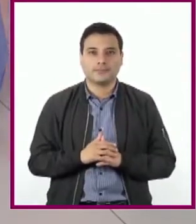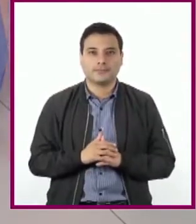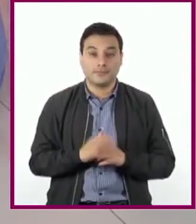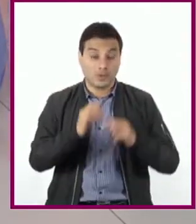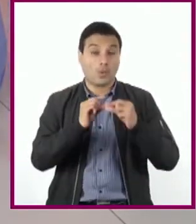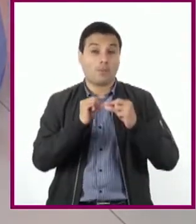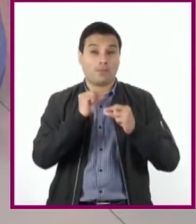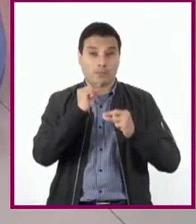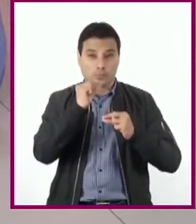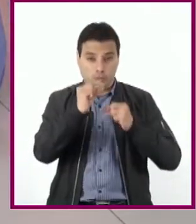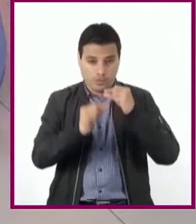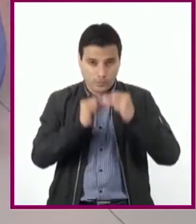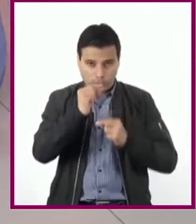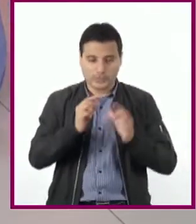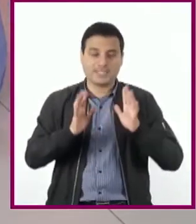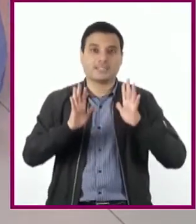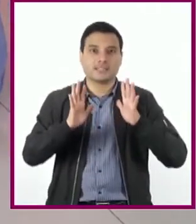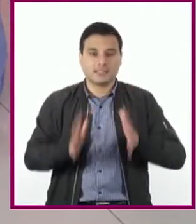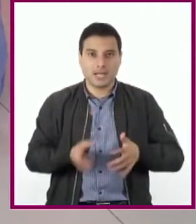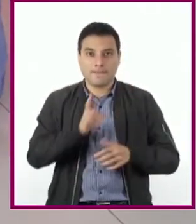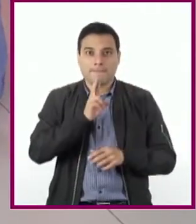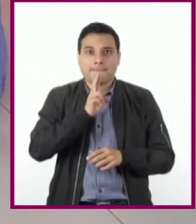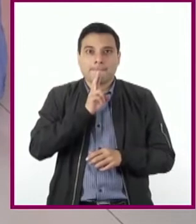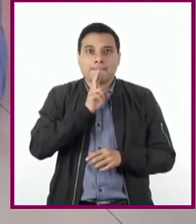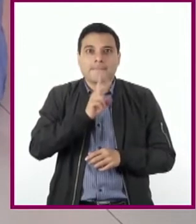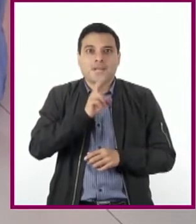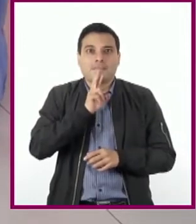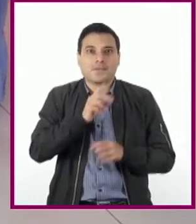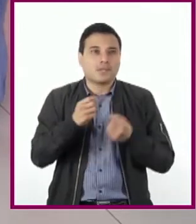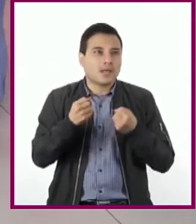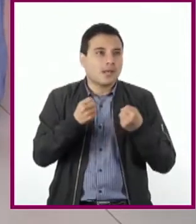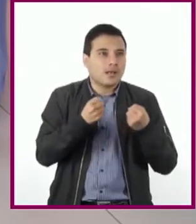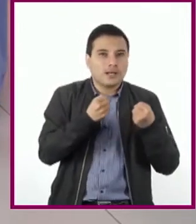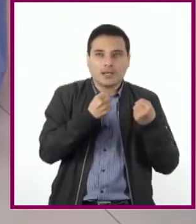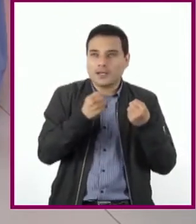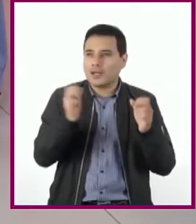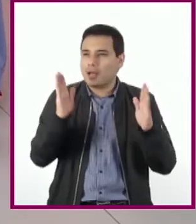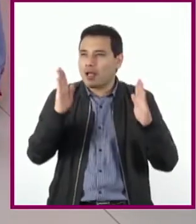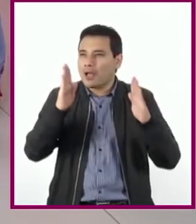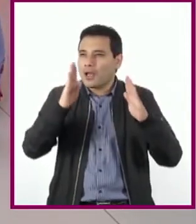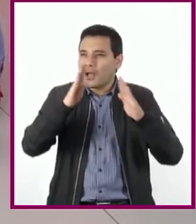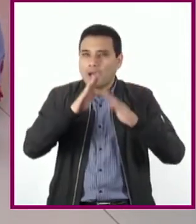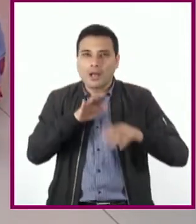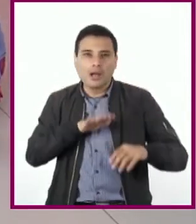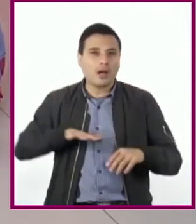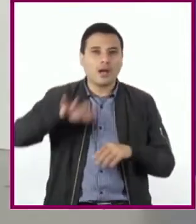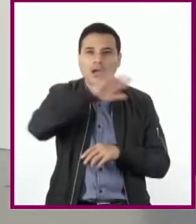Poco a poco se recupera y disfruta del paisaje. ¡Es insólito!